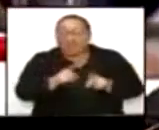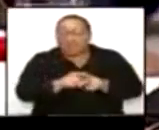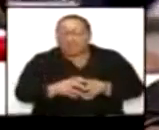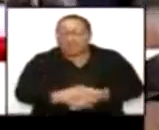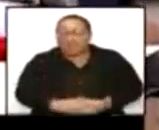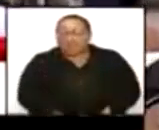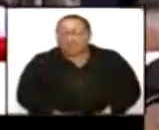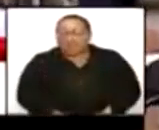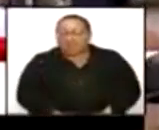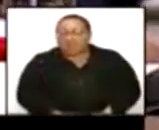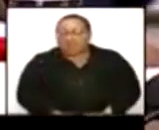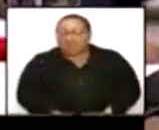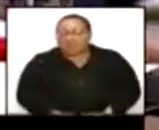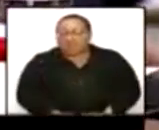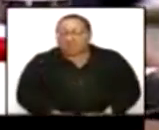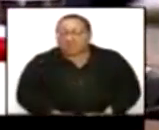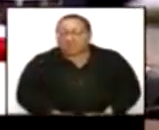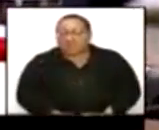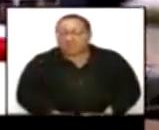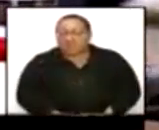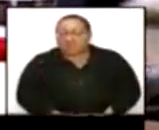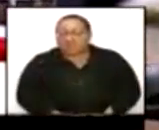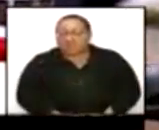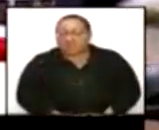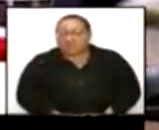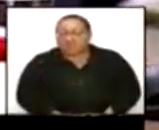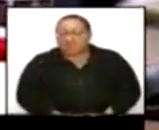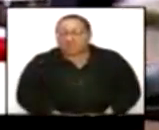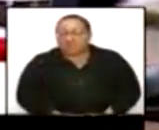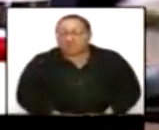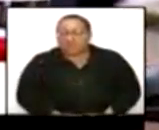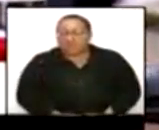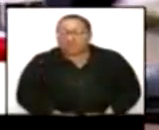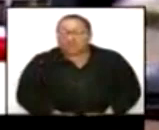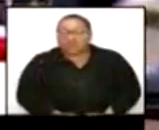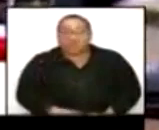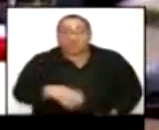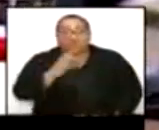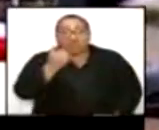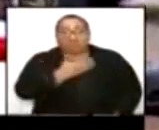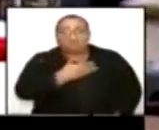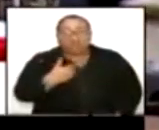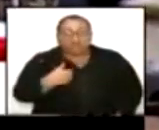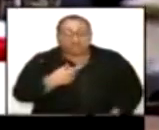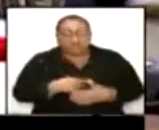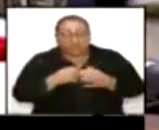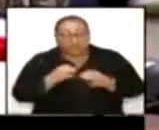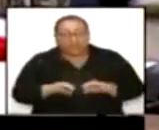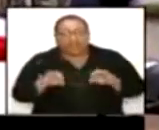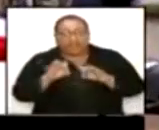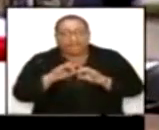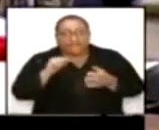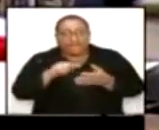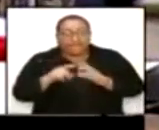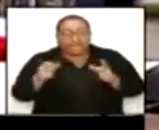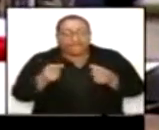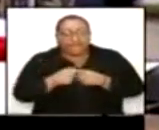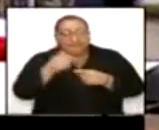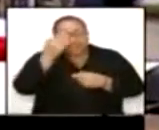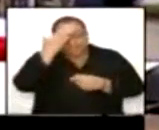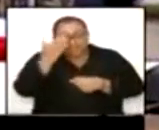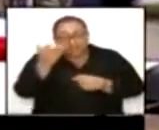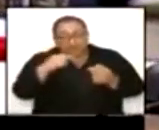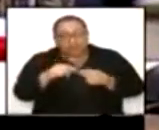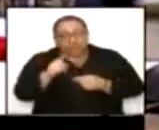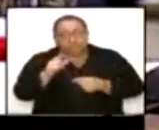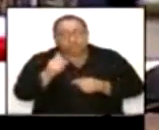país están en situación de vulnerabilidad. Así que yo creo, presidente, que lo primero que debería hacer esta comisión es saludar